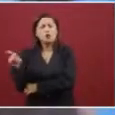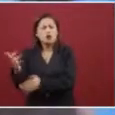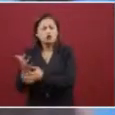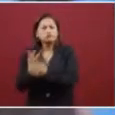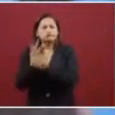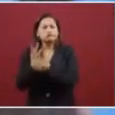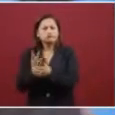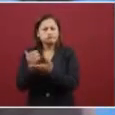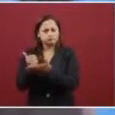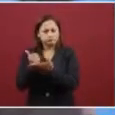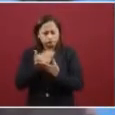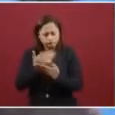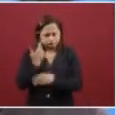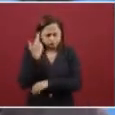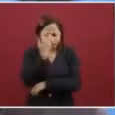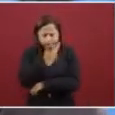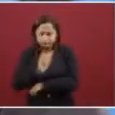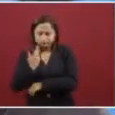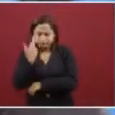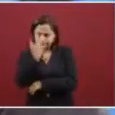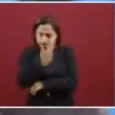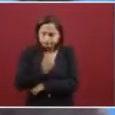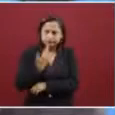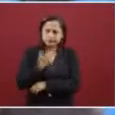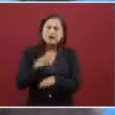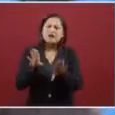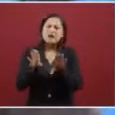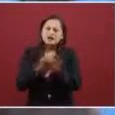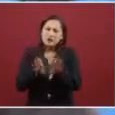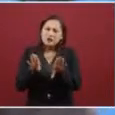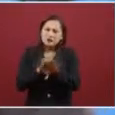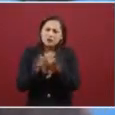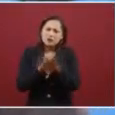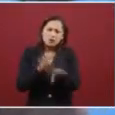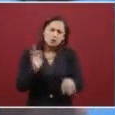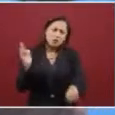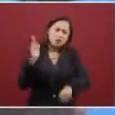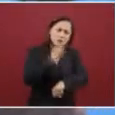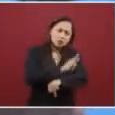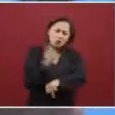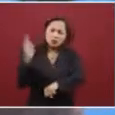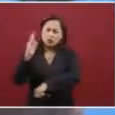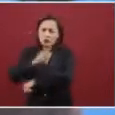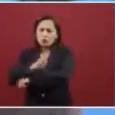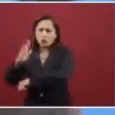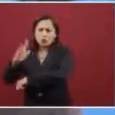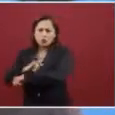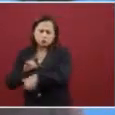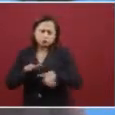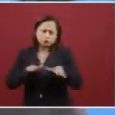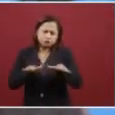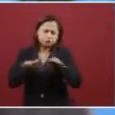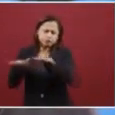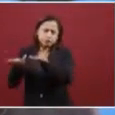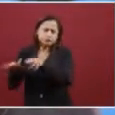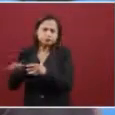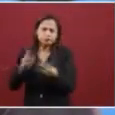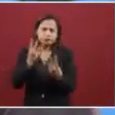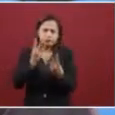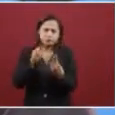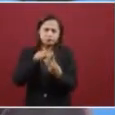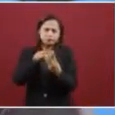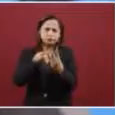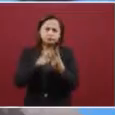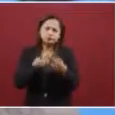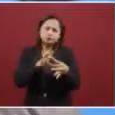comunicación de interconexión entre los tres aeropuertos desde el punto de vista del espacio aéreo el espacio